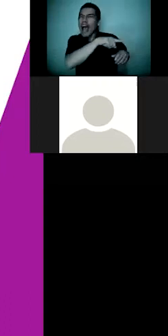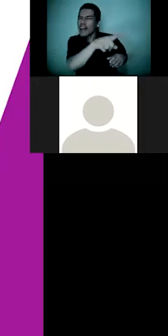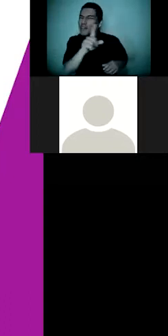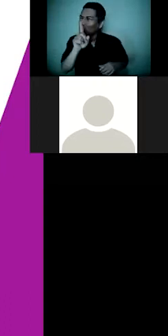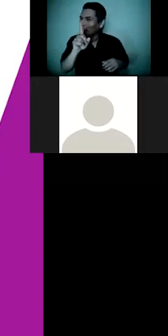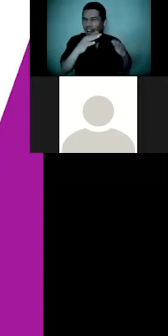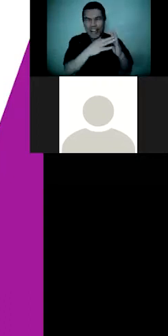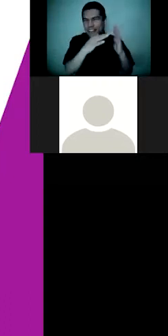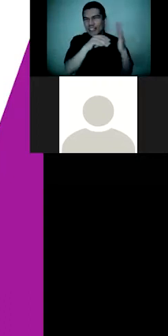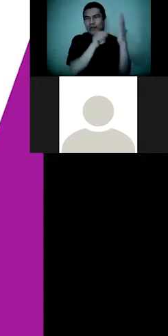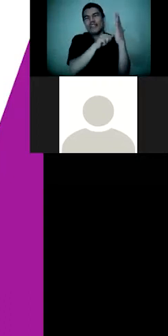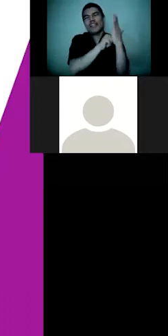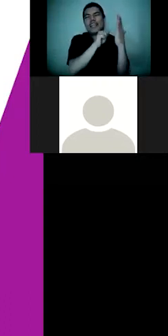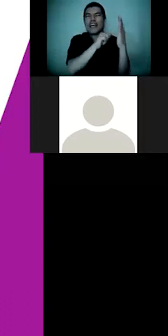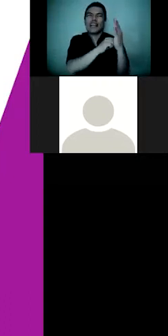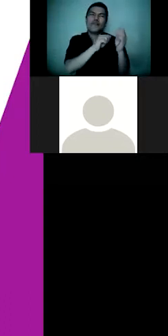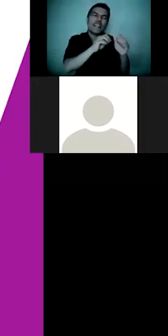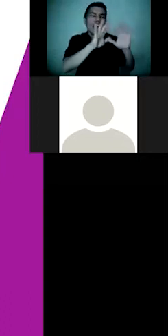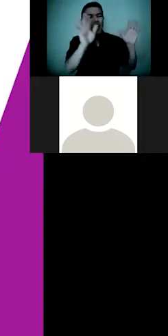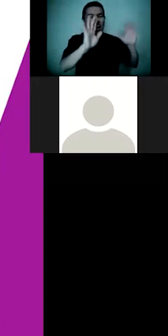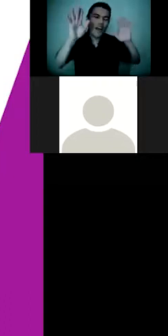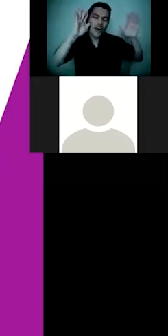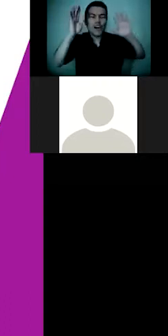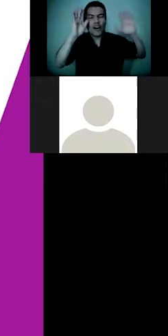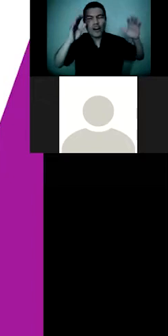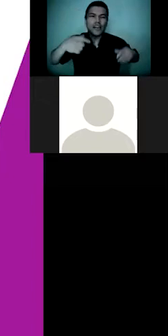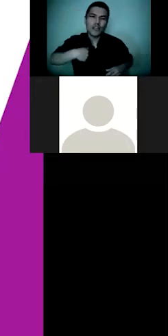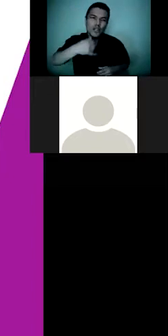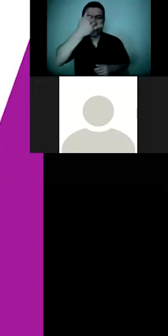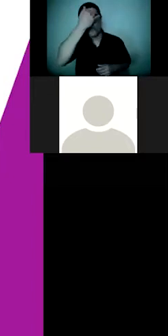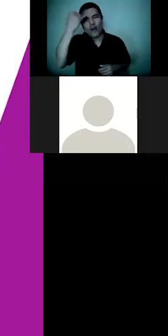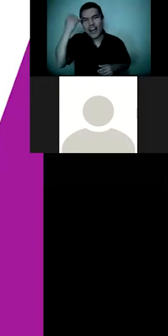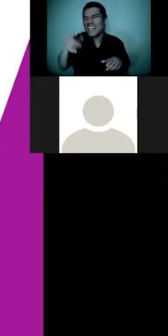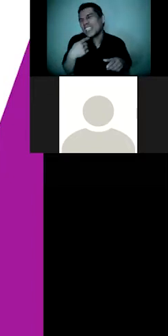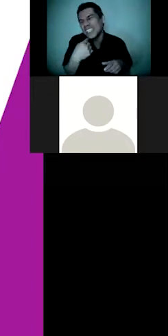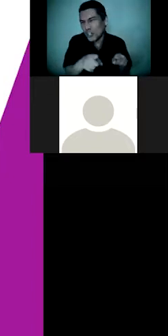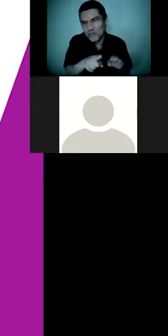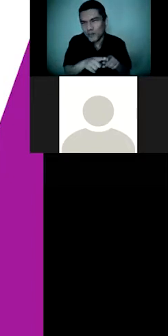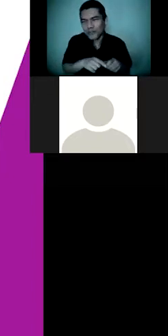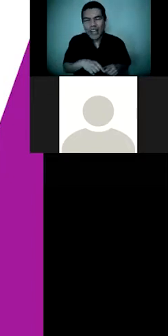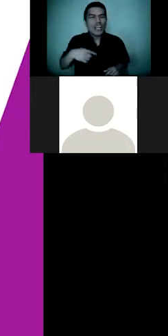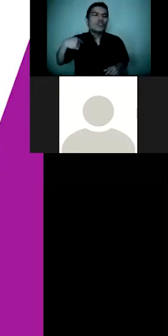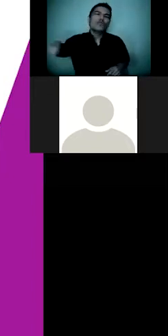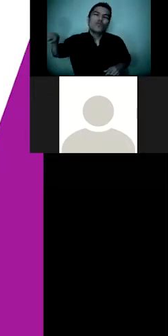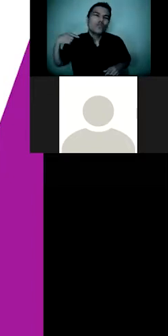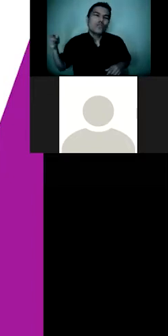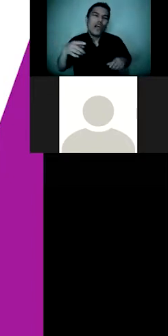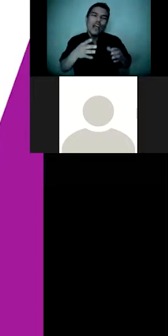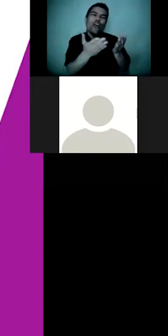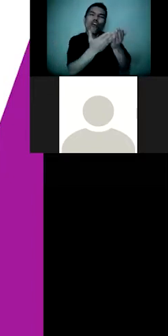Y después otro, fuimos a una casa. Hola, hola, sí, yo soy Juan,